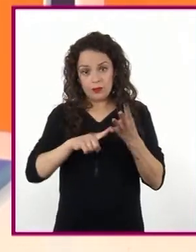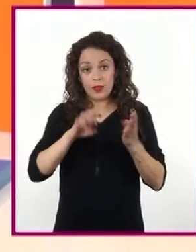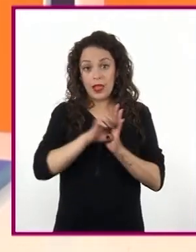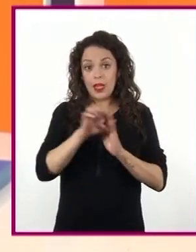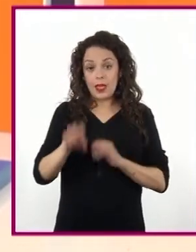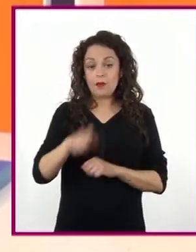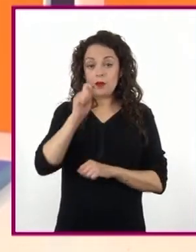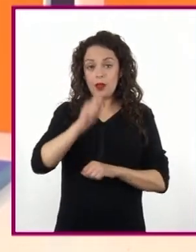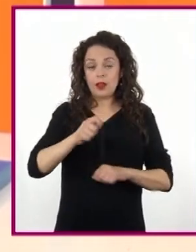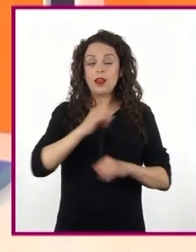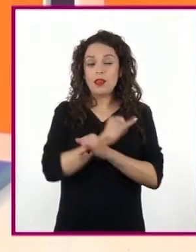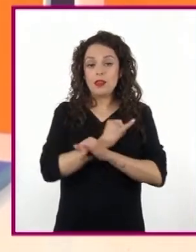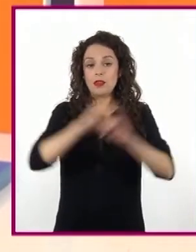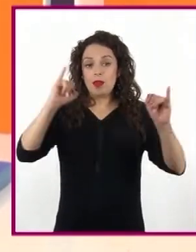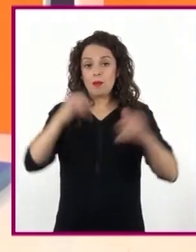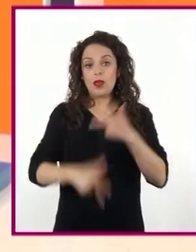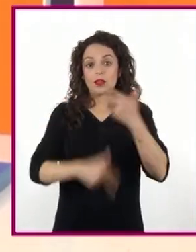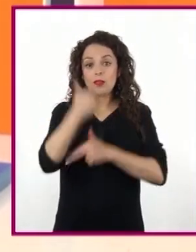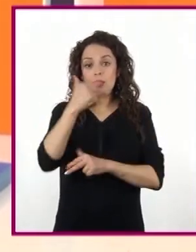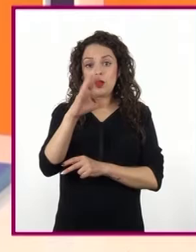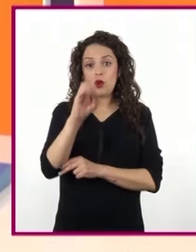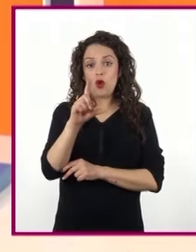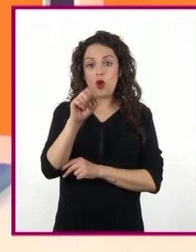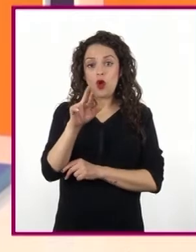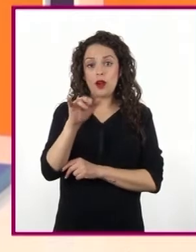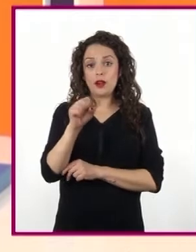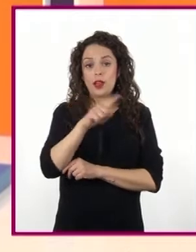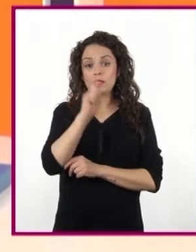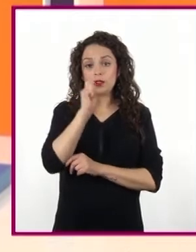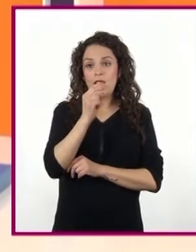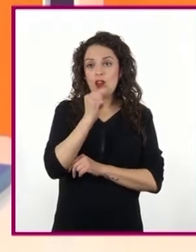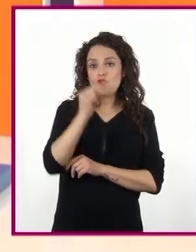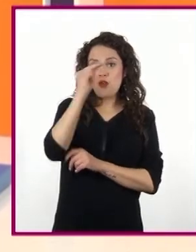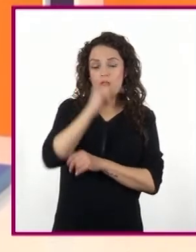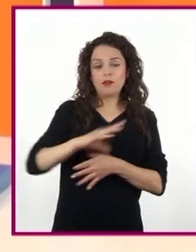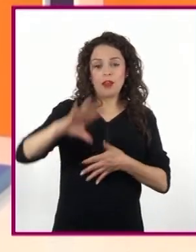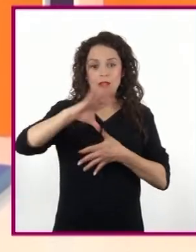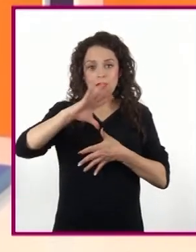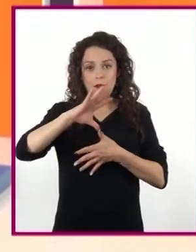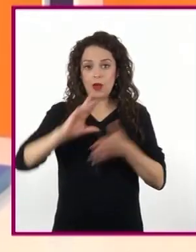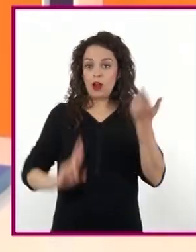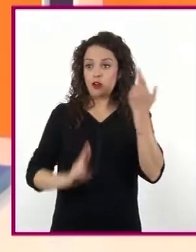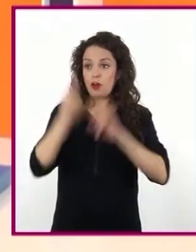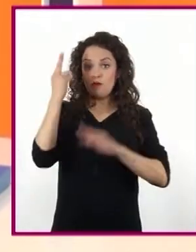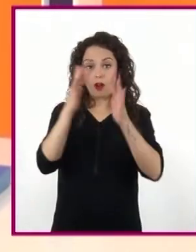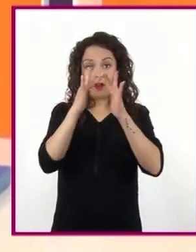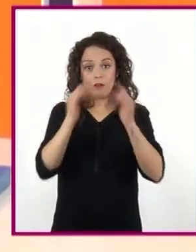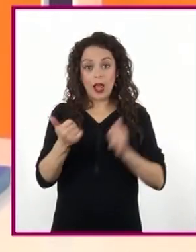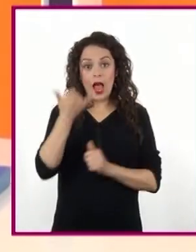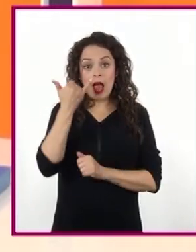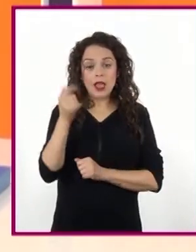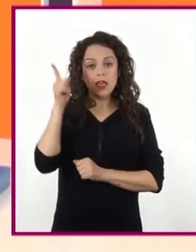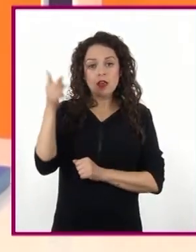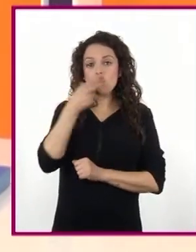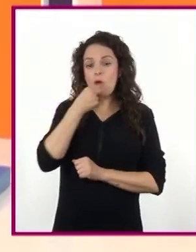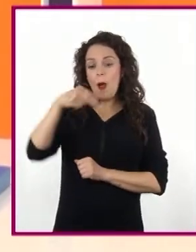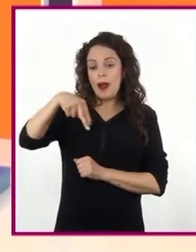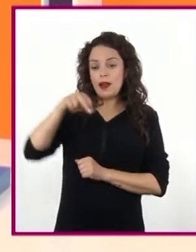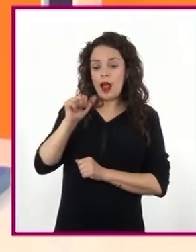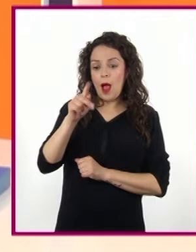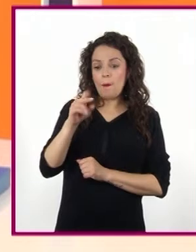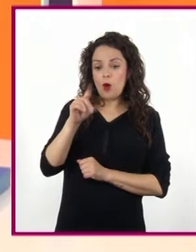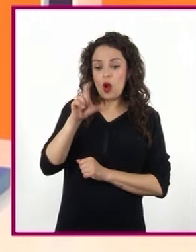independencia de las 13 colonias en Norteamérica, la Revolución Francesa y la llegada de Napoleón al gobierno de Francia. Todos